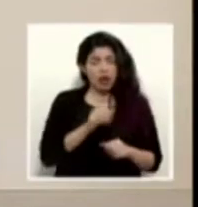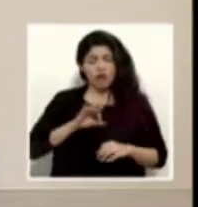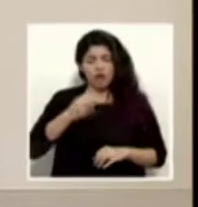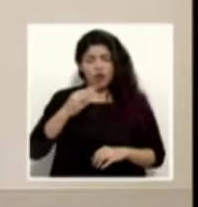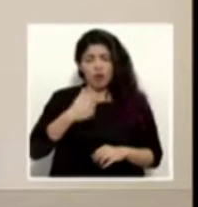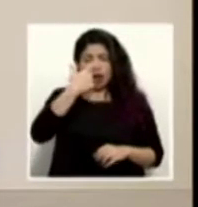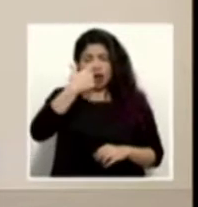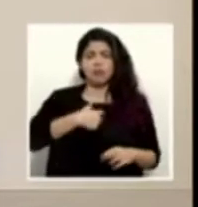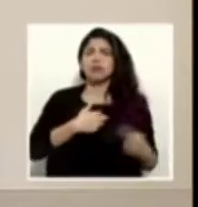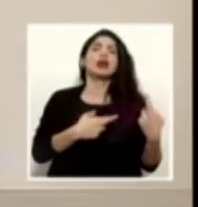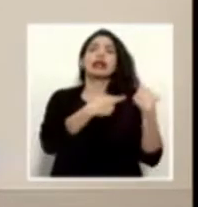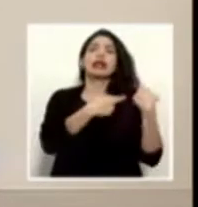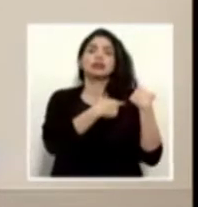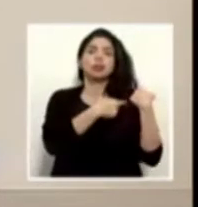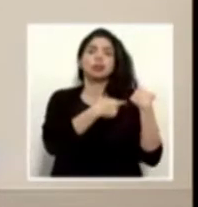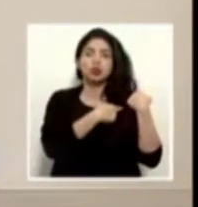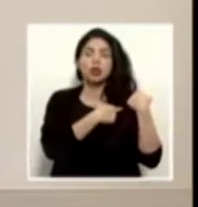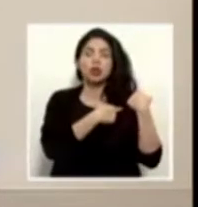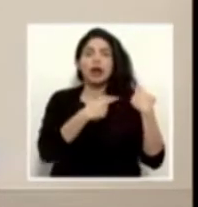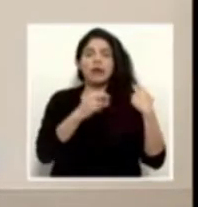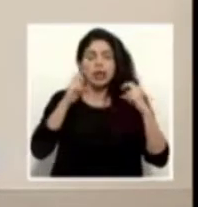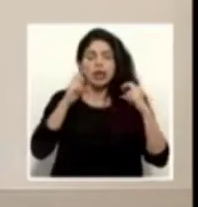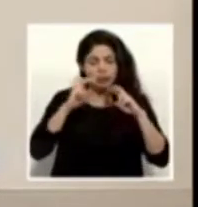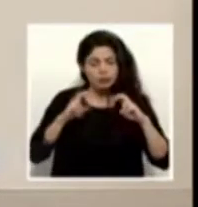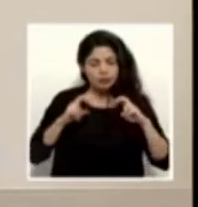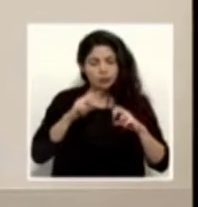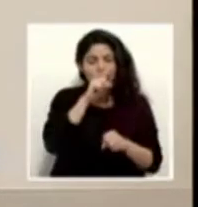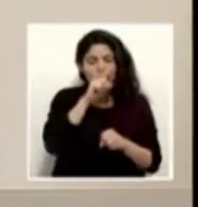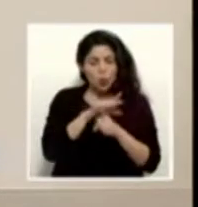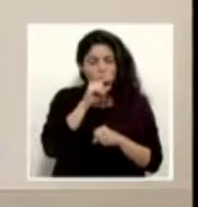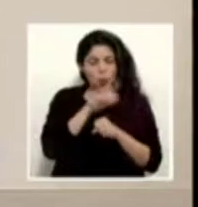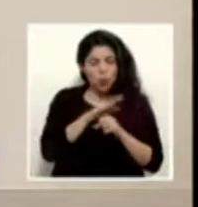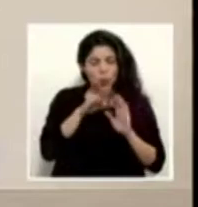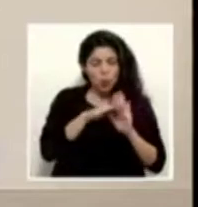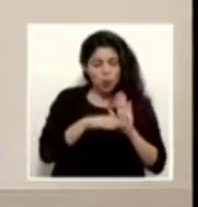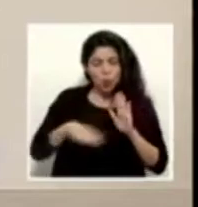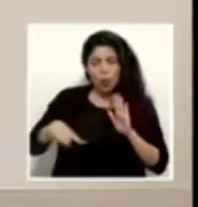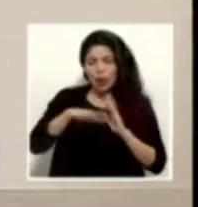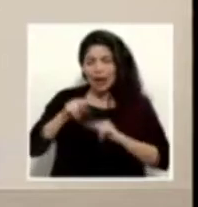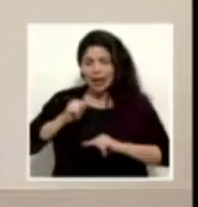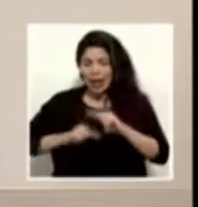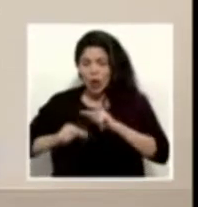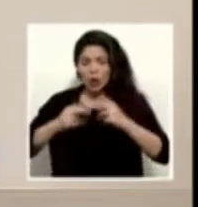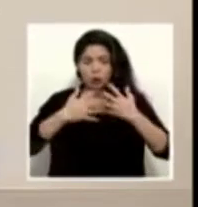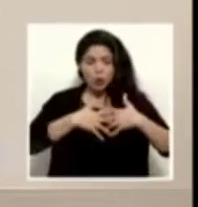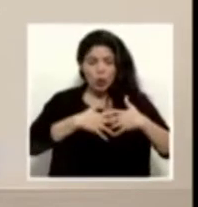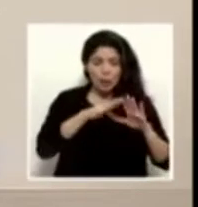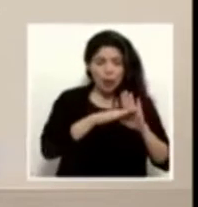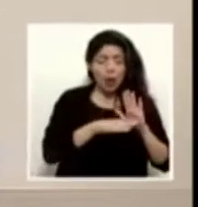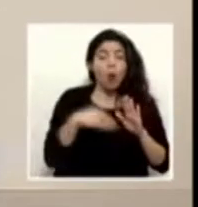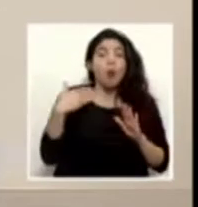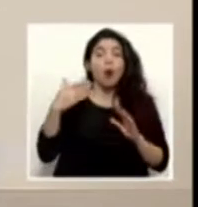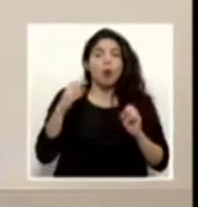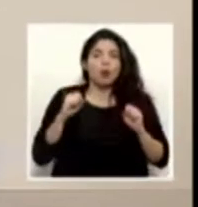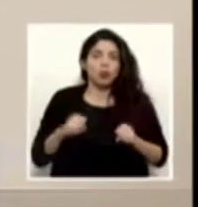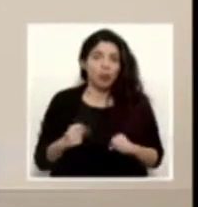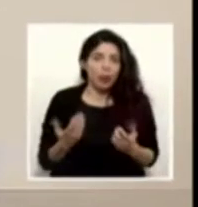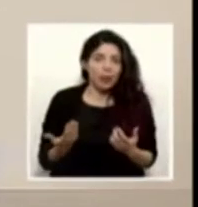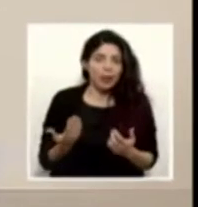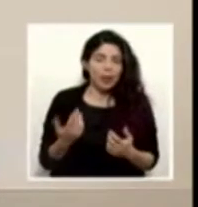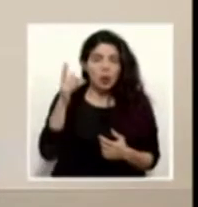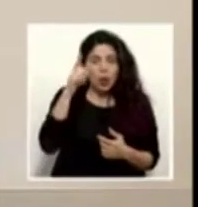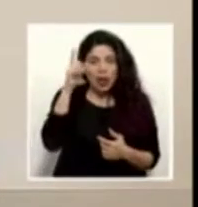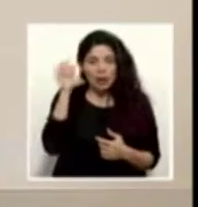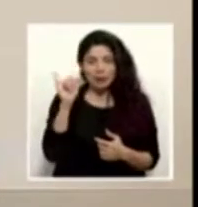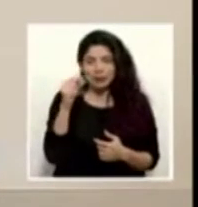responsable verificar que se estén cumpliendo las medidas en sus negocios, en sus empresas, cuando se puede, pues obviamente estamos, como lo